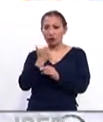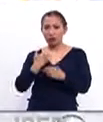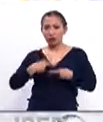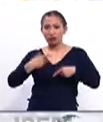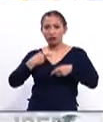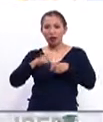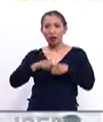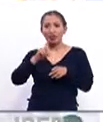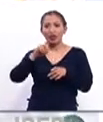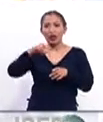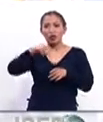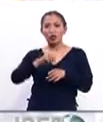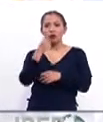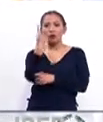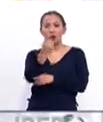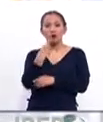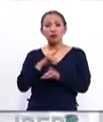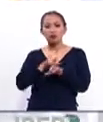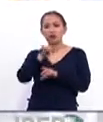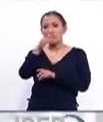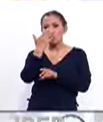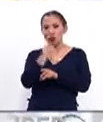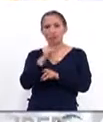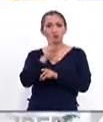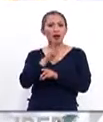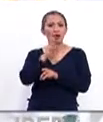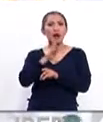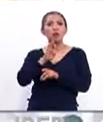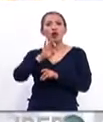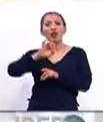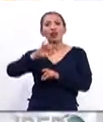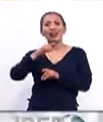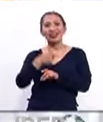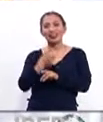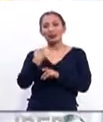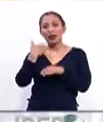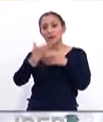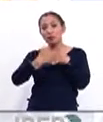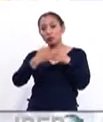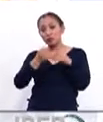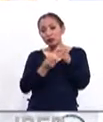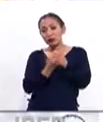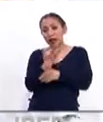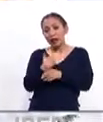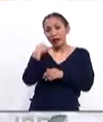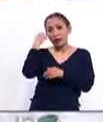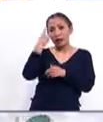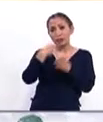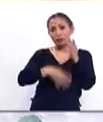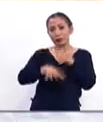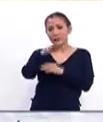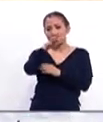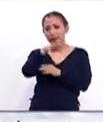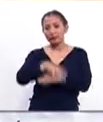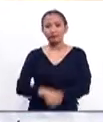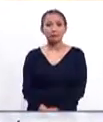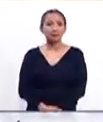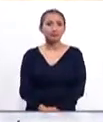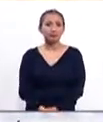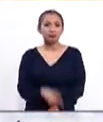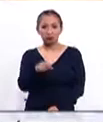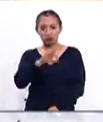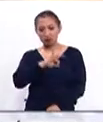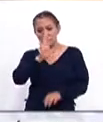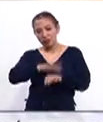tripulado Demo 1. El vuelo no tripulado de prueba de Boeing está programado para despegar en abril del 2019.